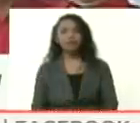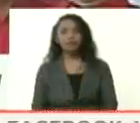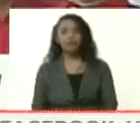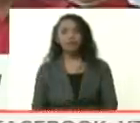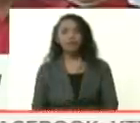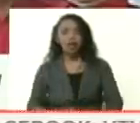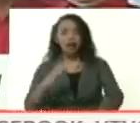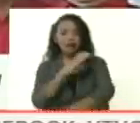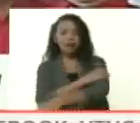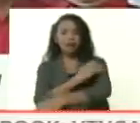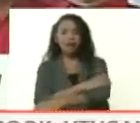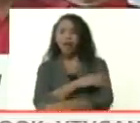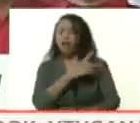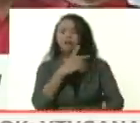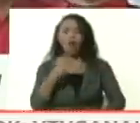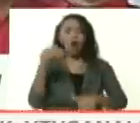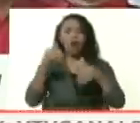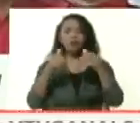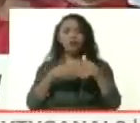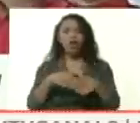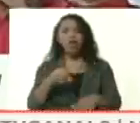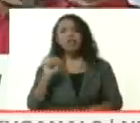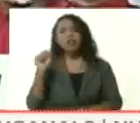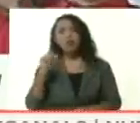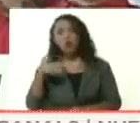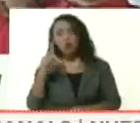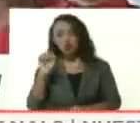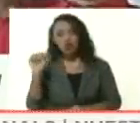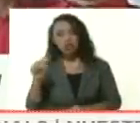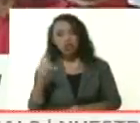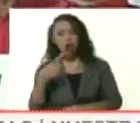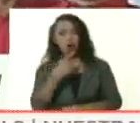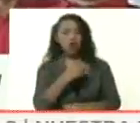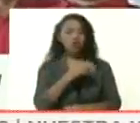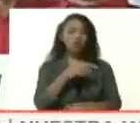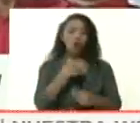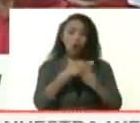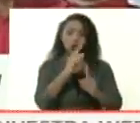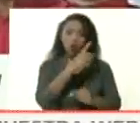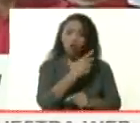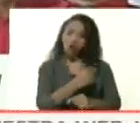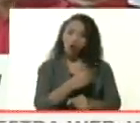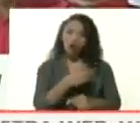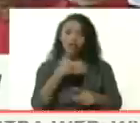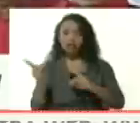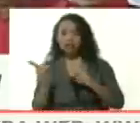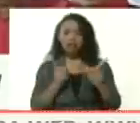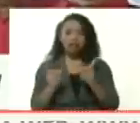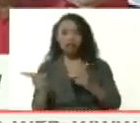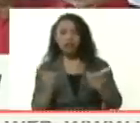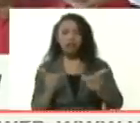van a elecciones, un día dicen que no van, el otro día dicen que sí van. Unos sectores de la oposición,